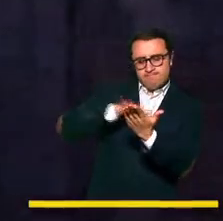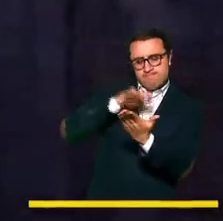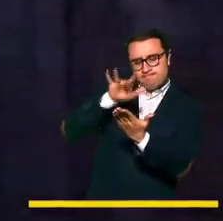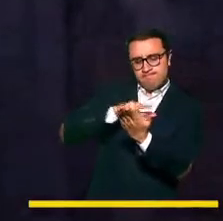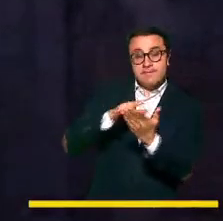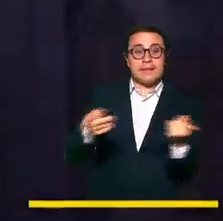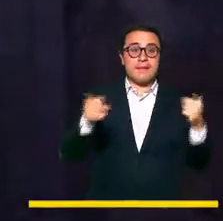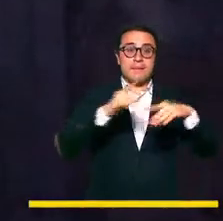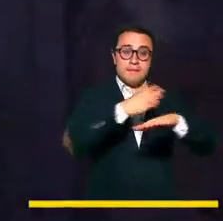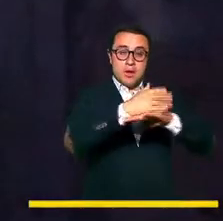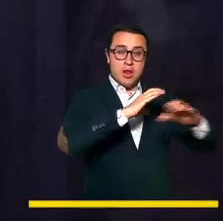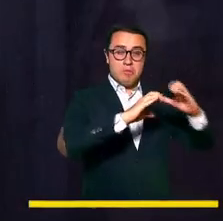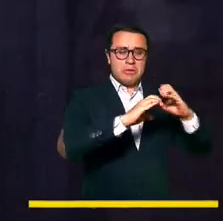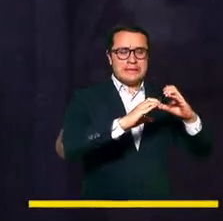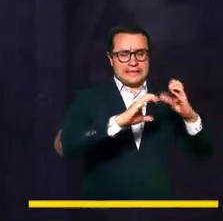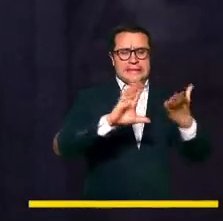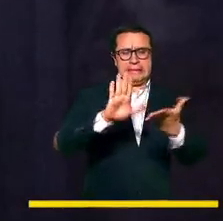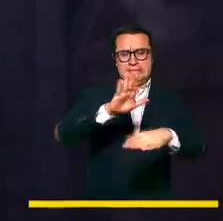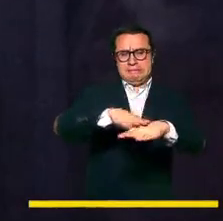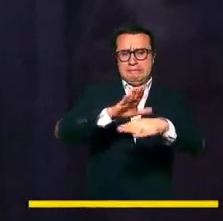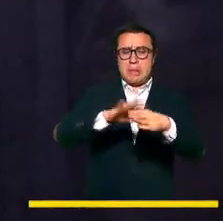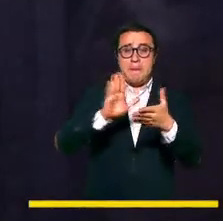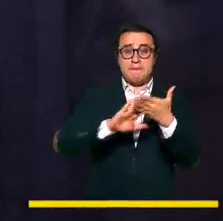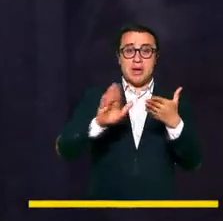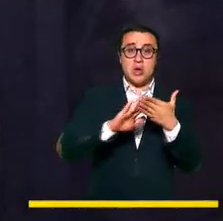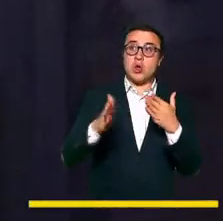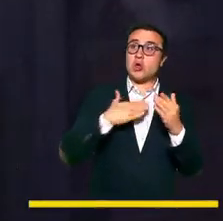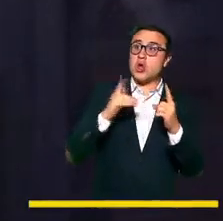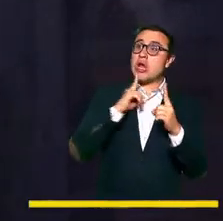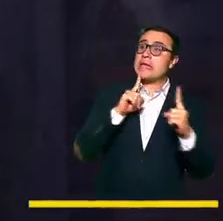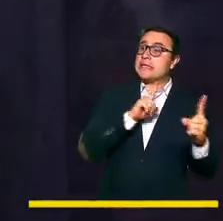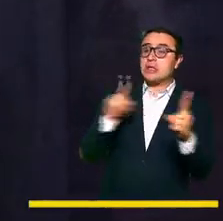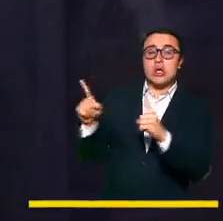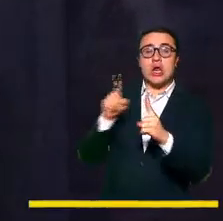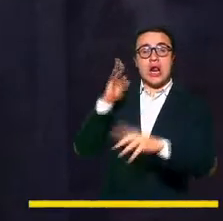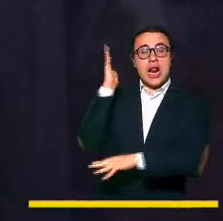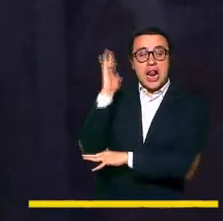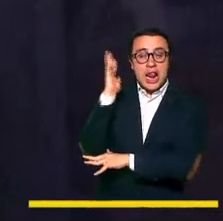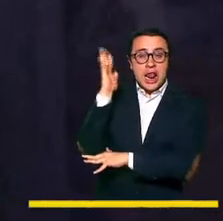me van a disculpar, pero ya como he hablado tanto, los bronquios se me van.